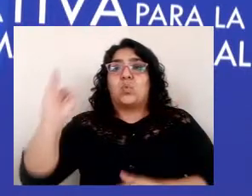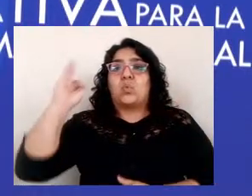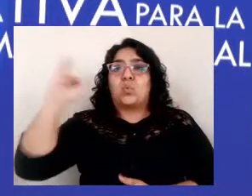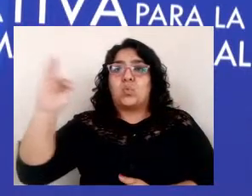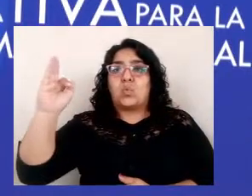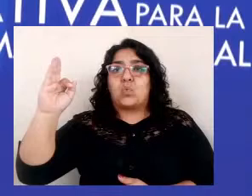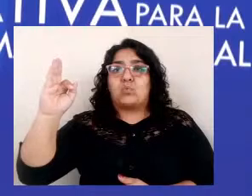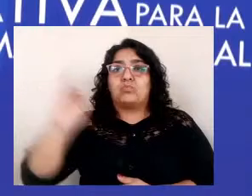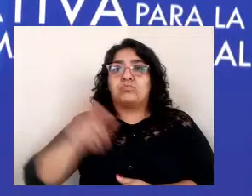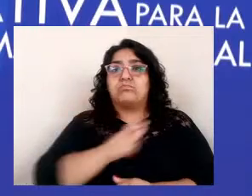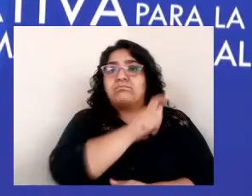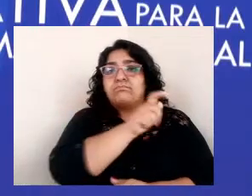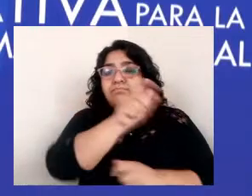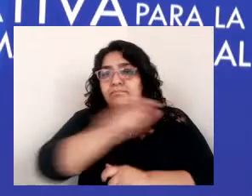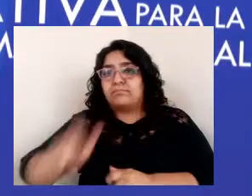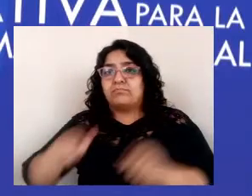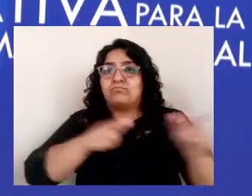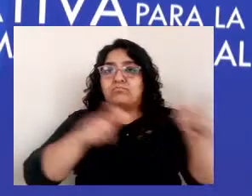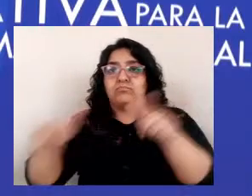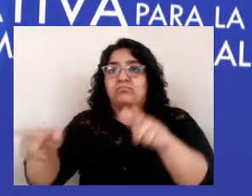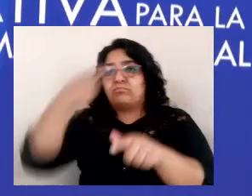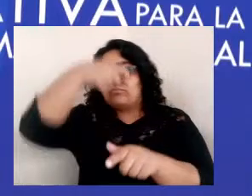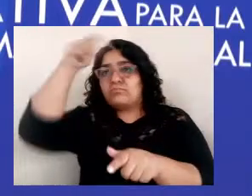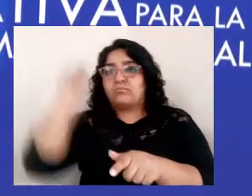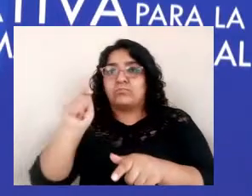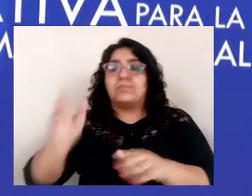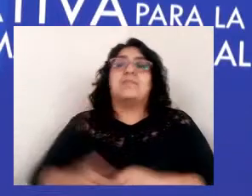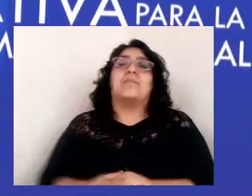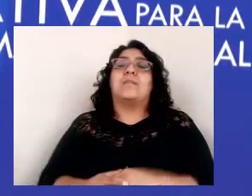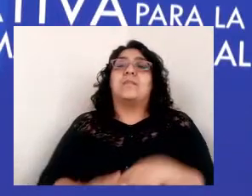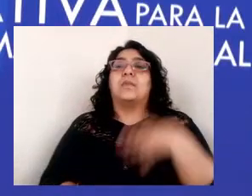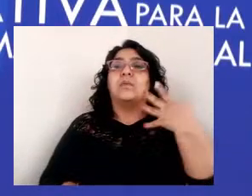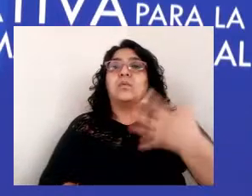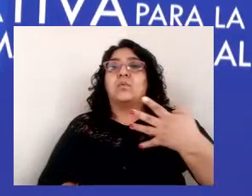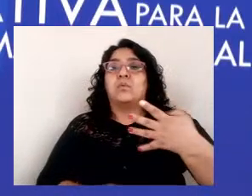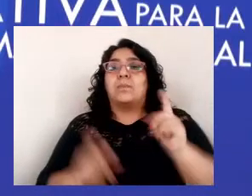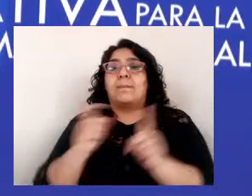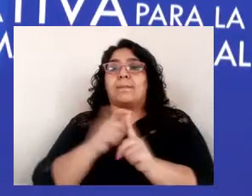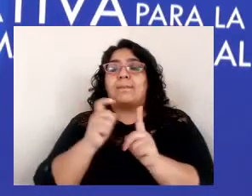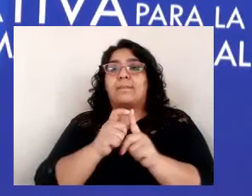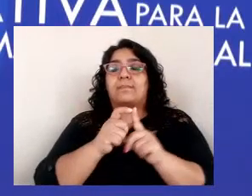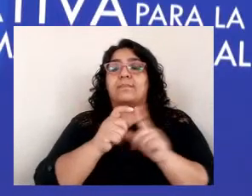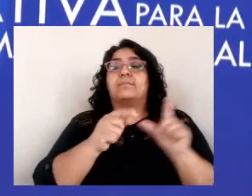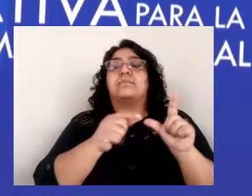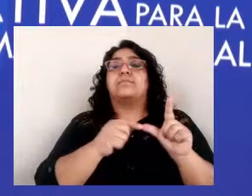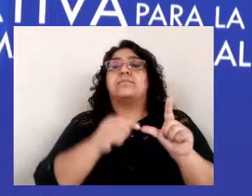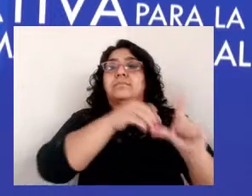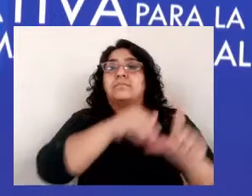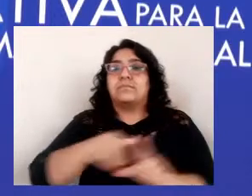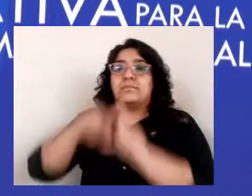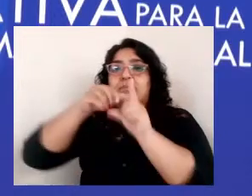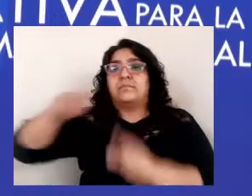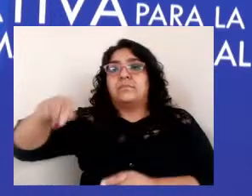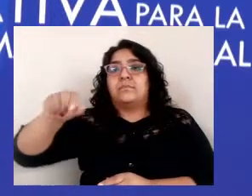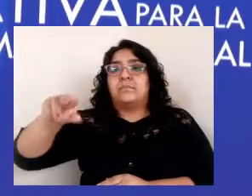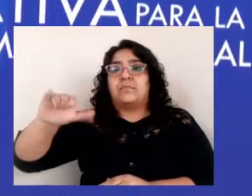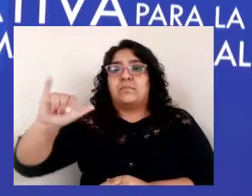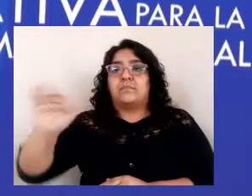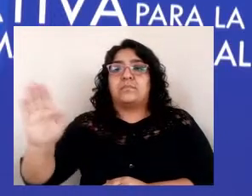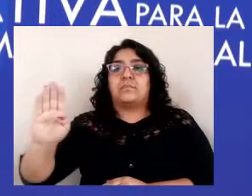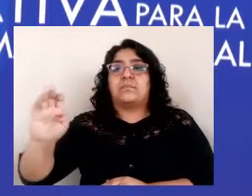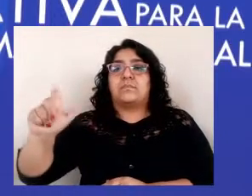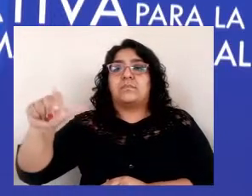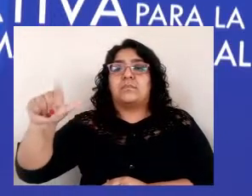graduandos. Cuarto, palabras de la magíster Nancy Andrea Belalcázar Benavides,